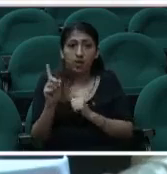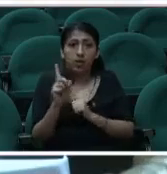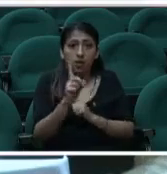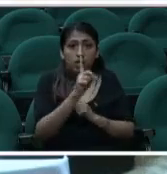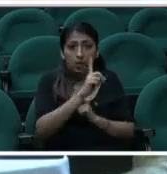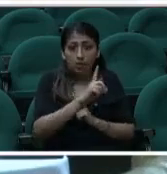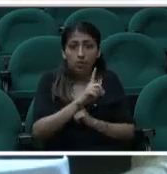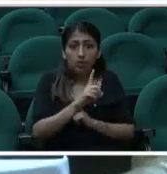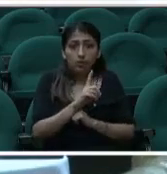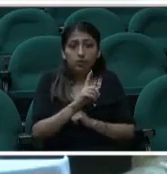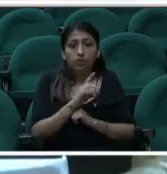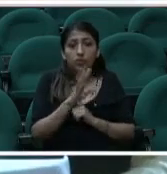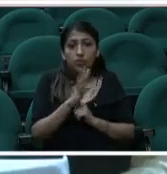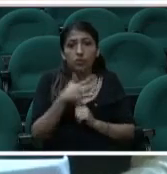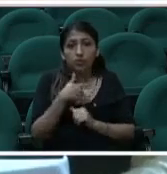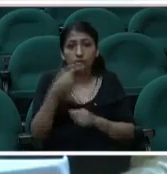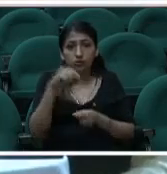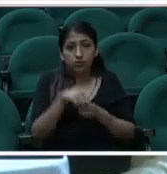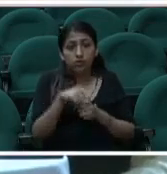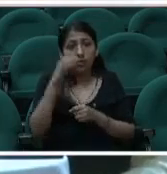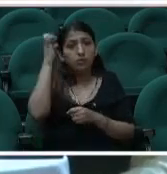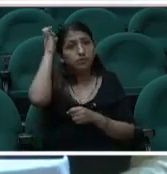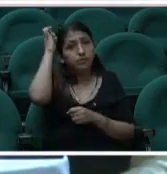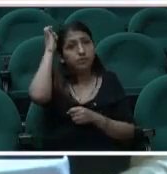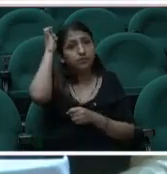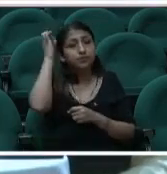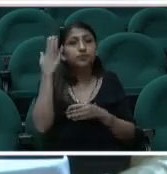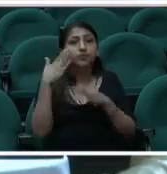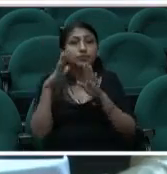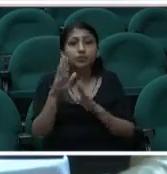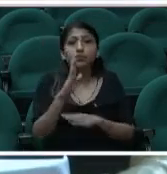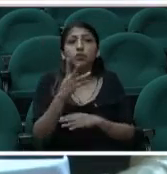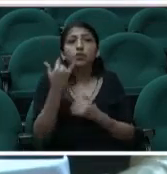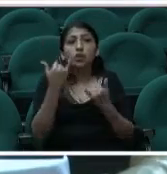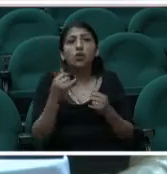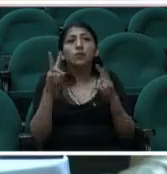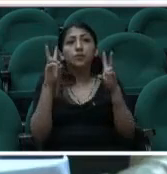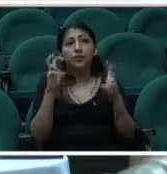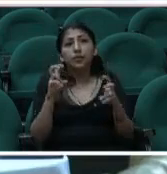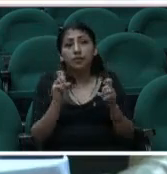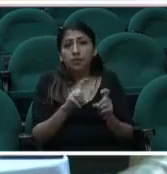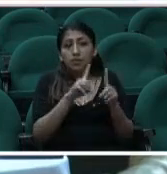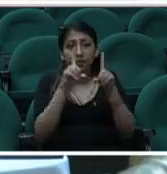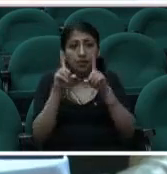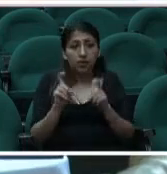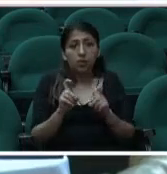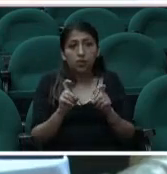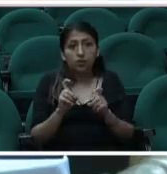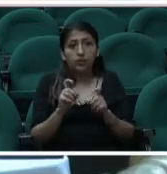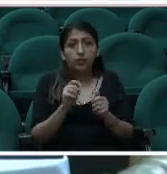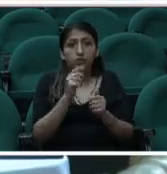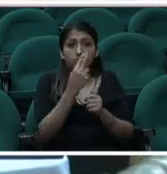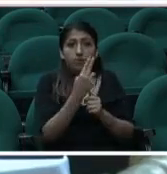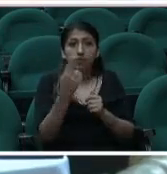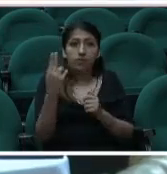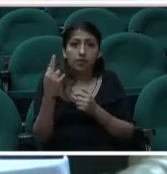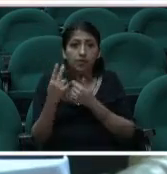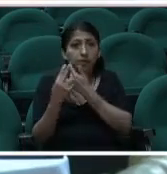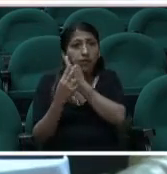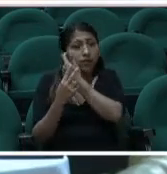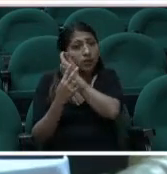de los candidatos presentes en este debate en frente a frente ahora se viene el tema de las preguntas entre parejas